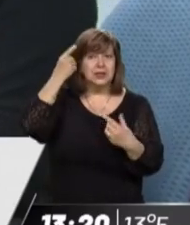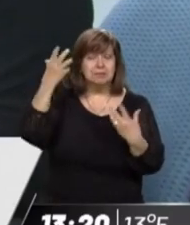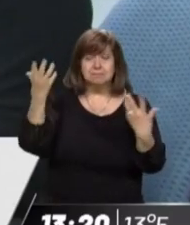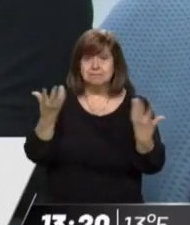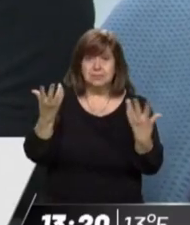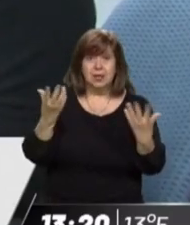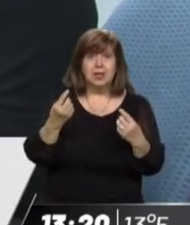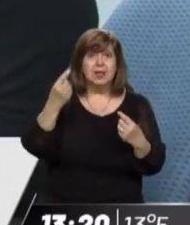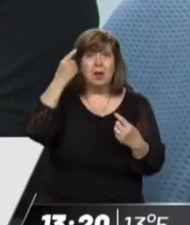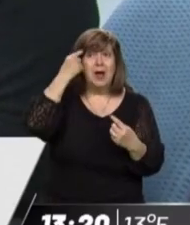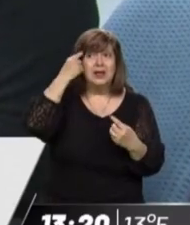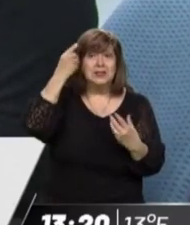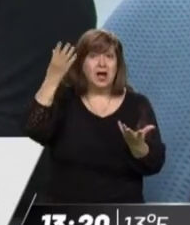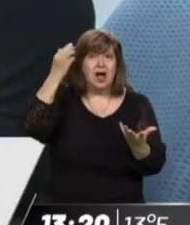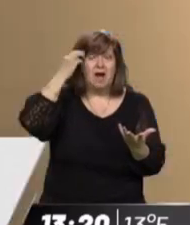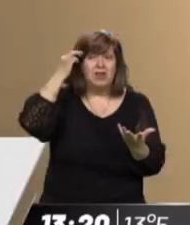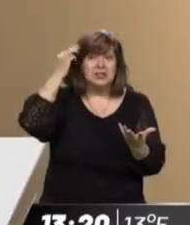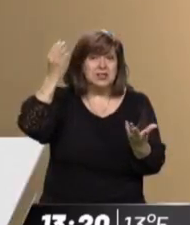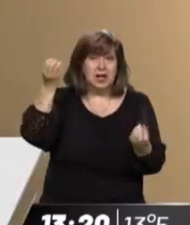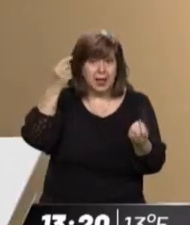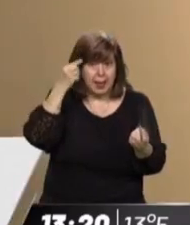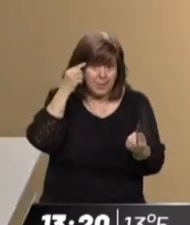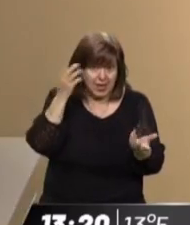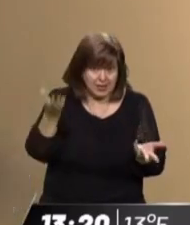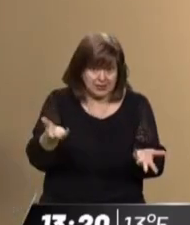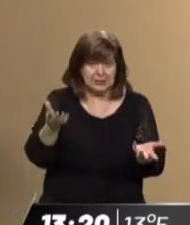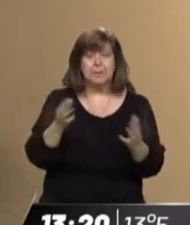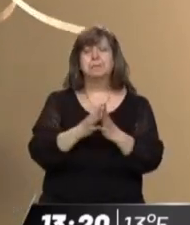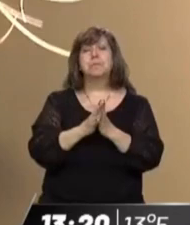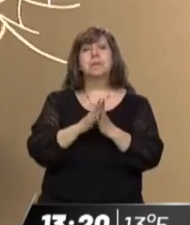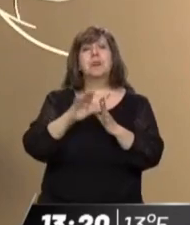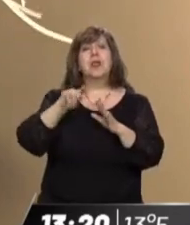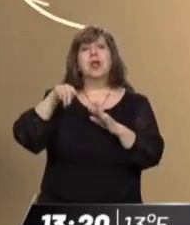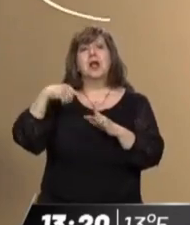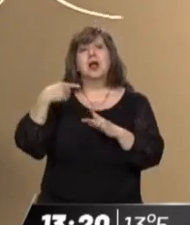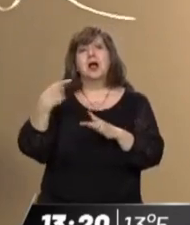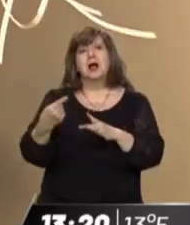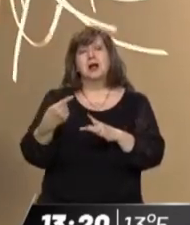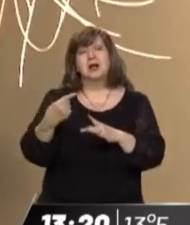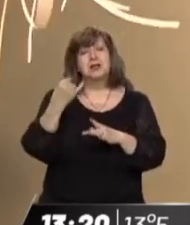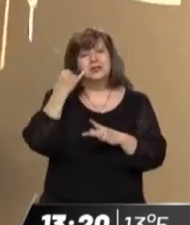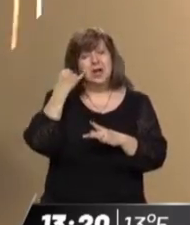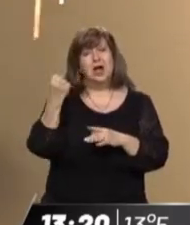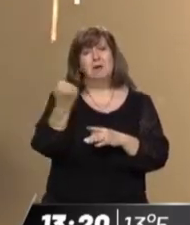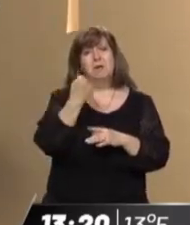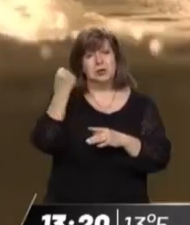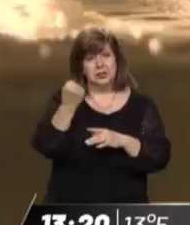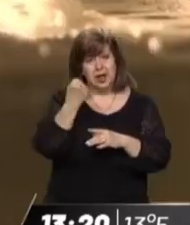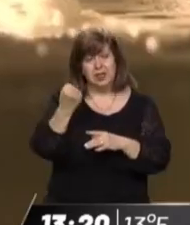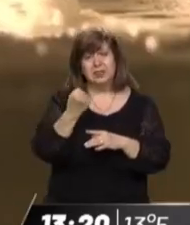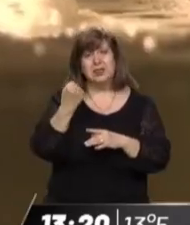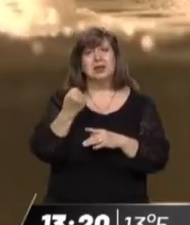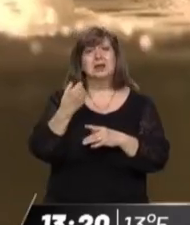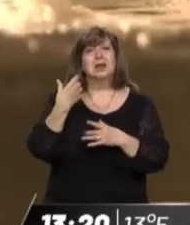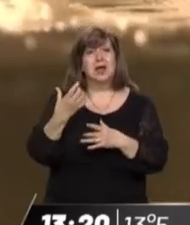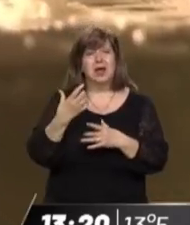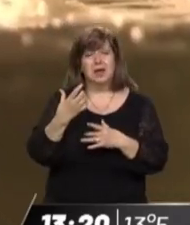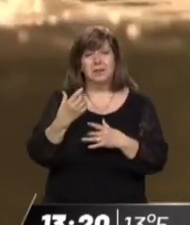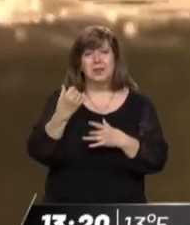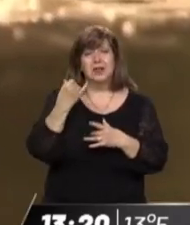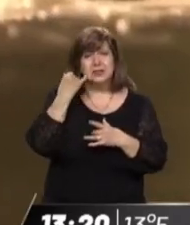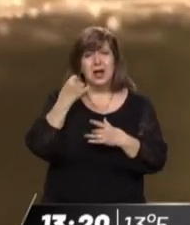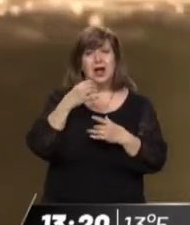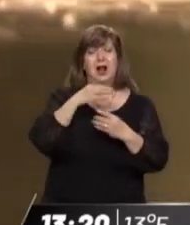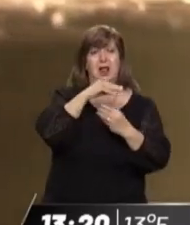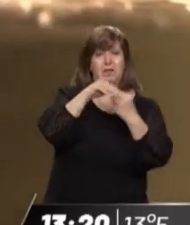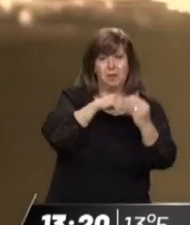¿qué pasó en la cabeza de esta persona? En la salida del camino de las adicciones son importantes la contención del entorno